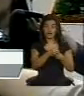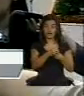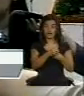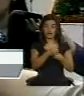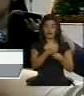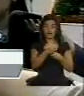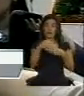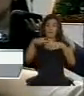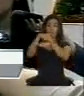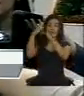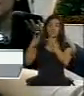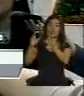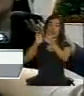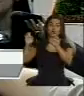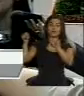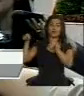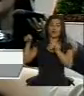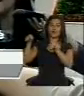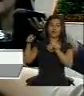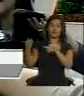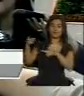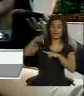el ministro de Educación está sentado